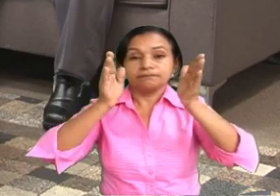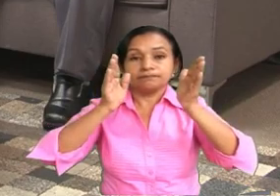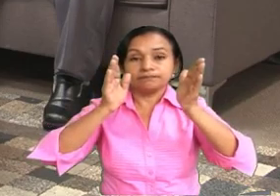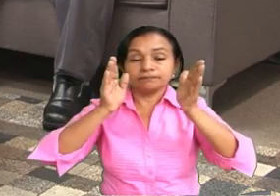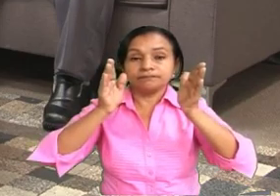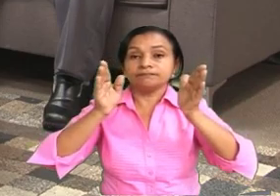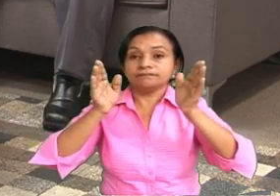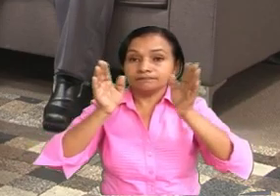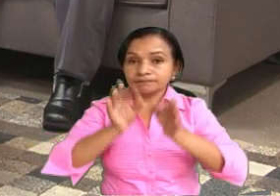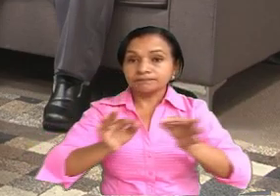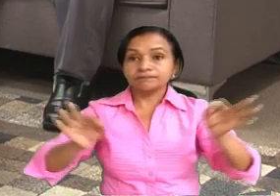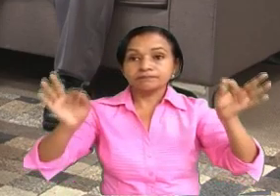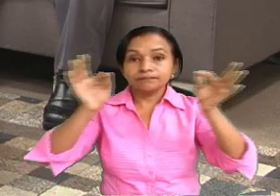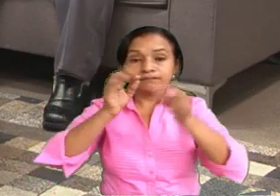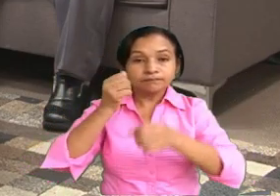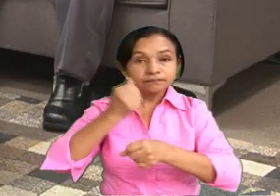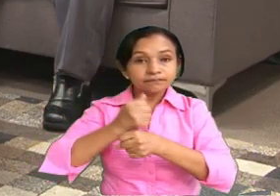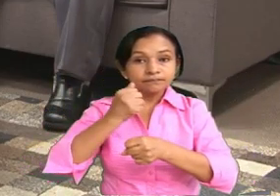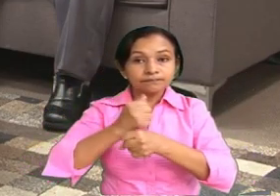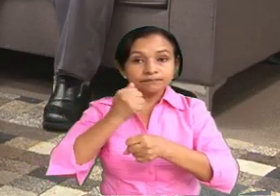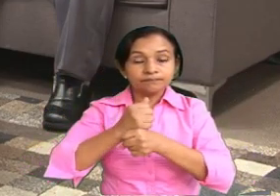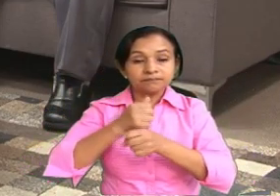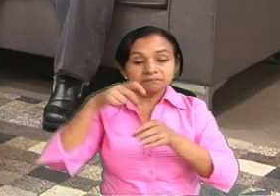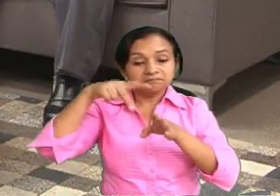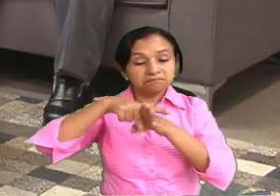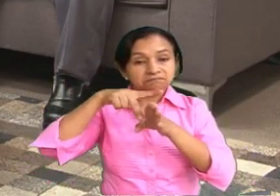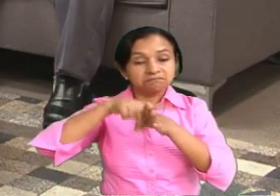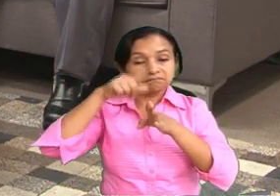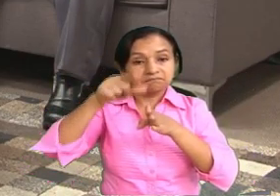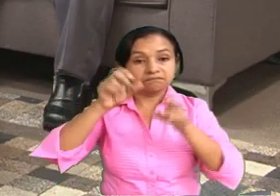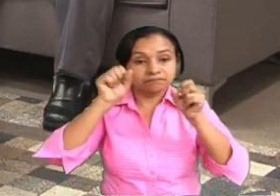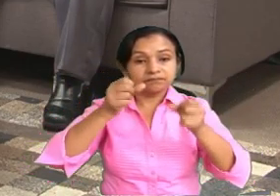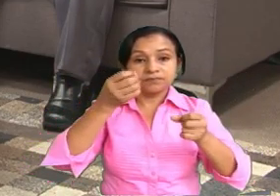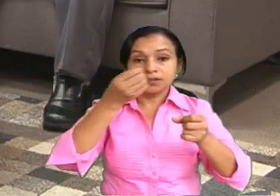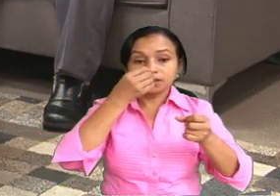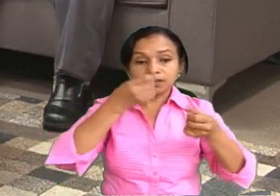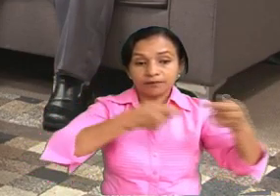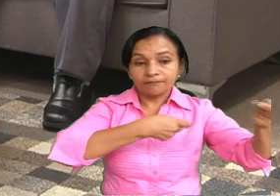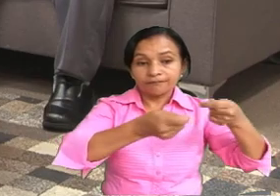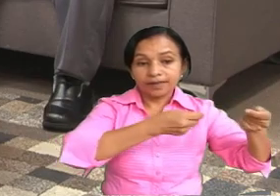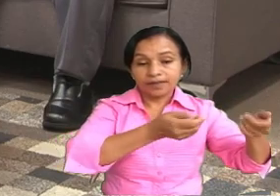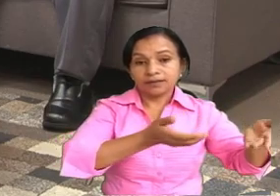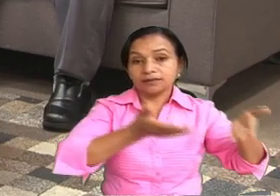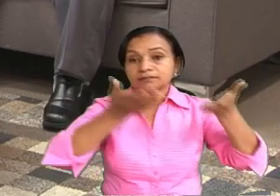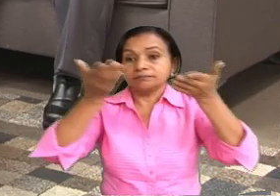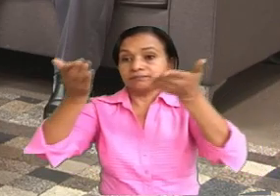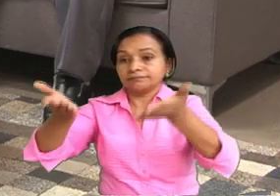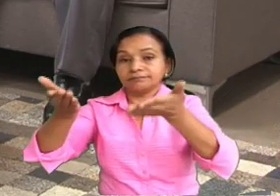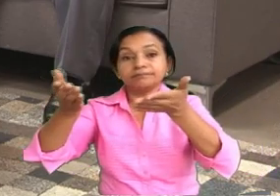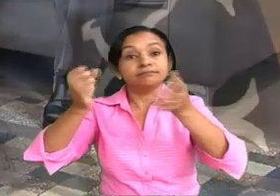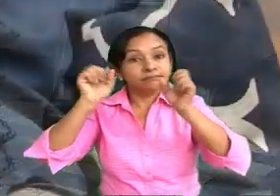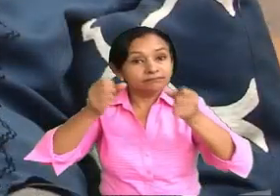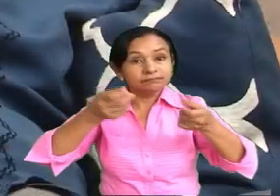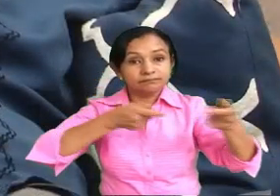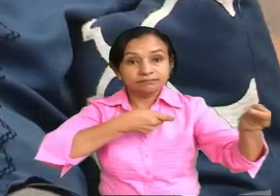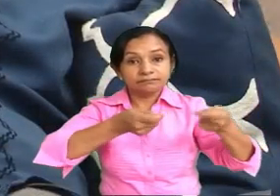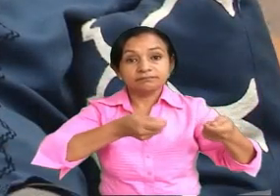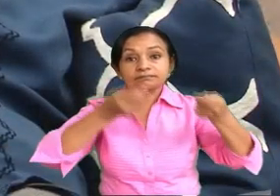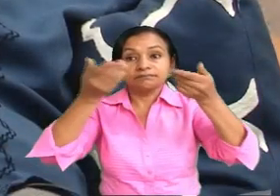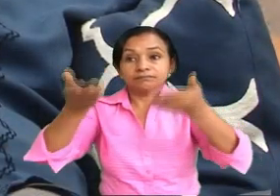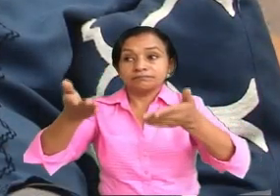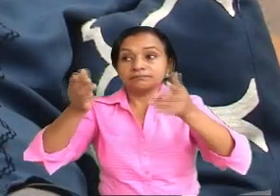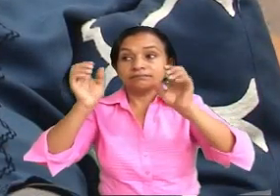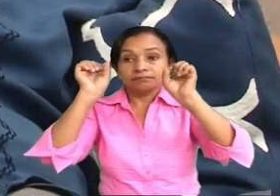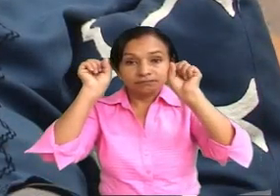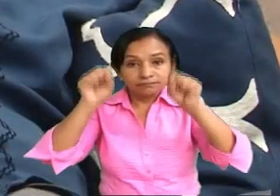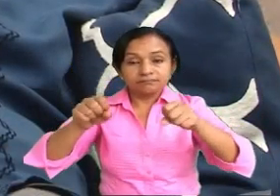ese papel cuando el campesino puede trasladar su producto a los lugares donde él